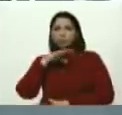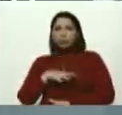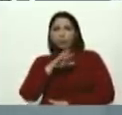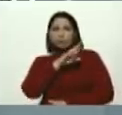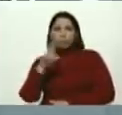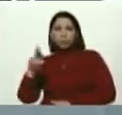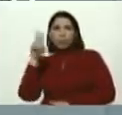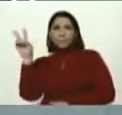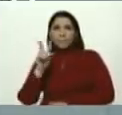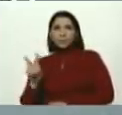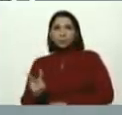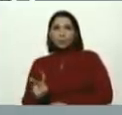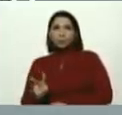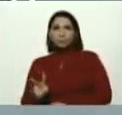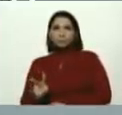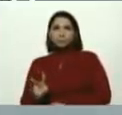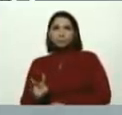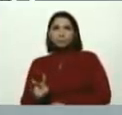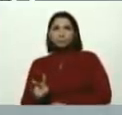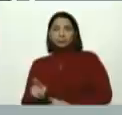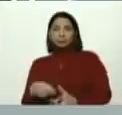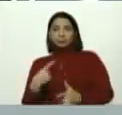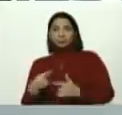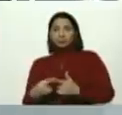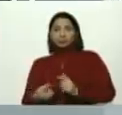Venezuela. Así que